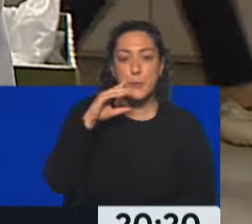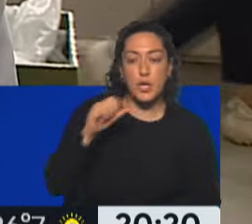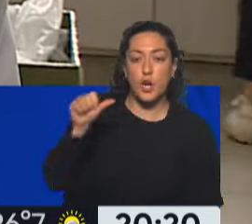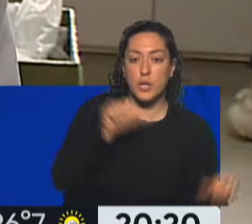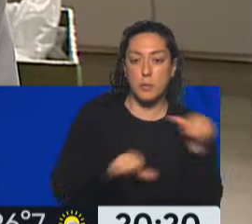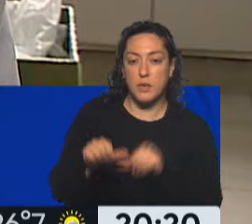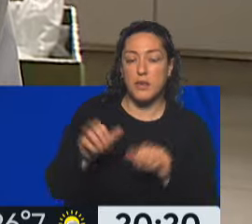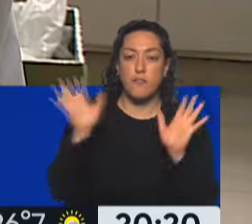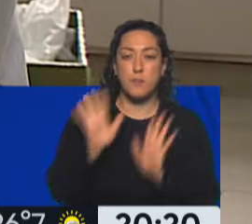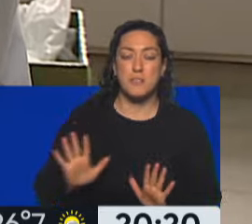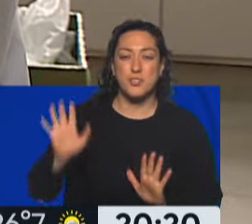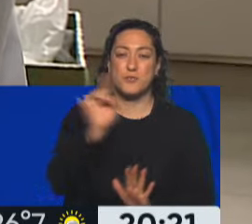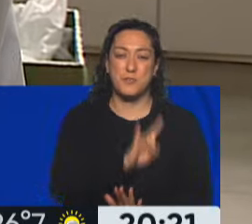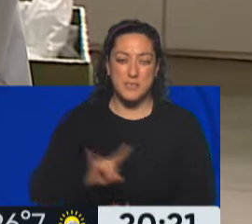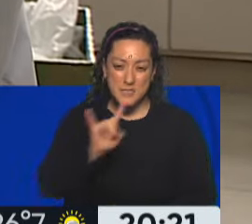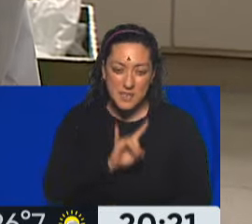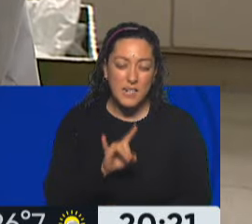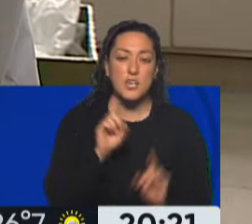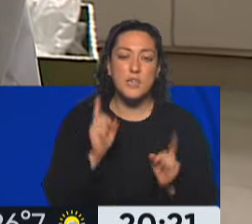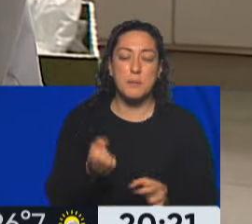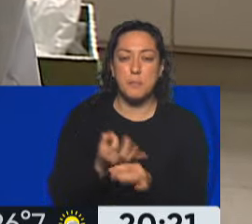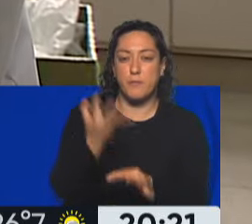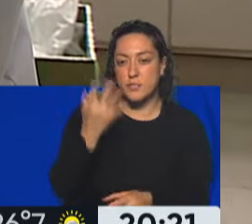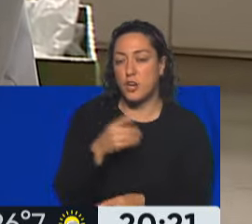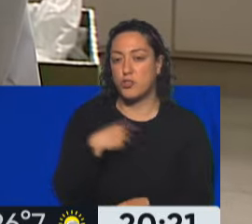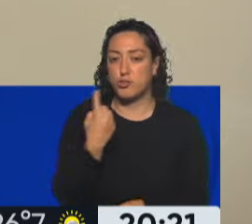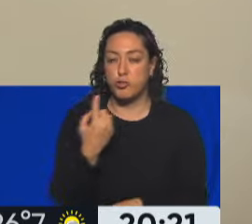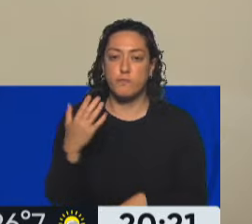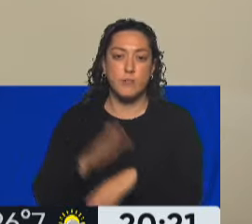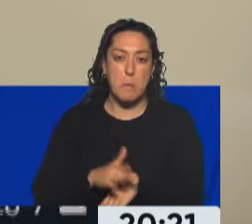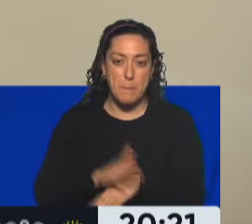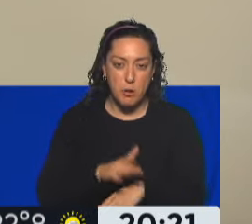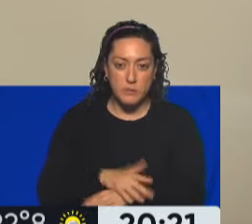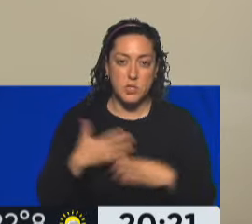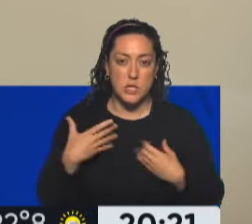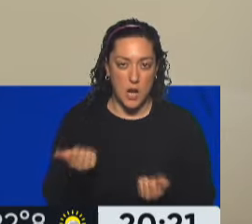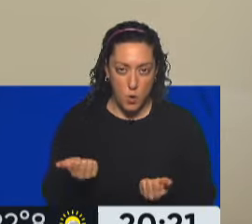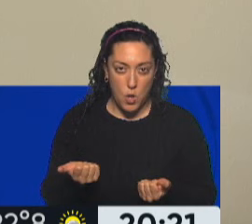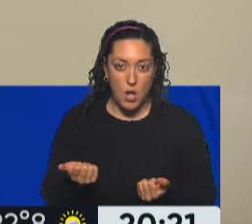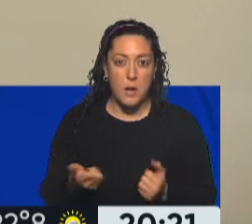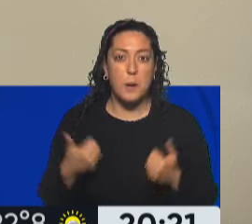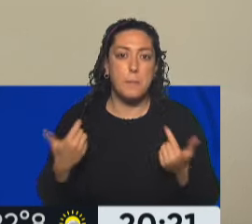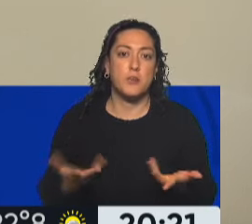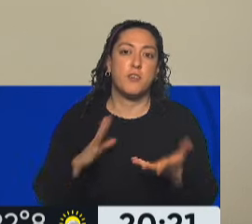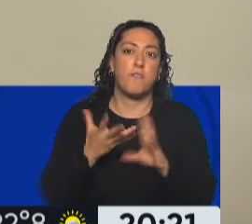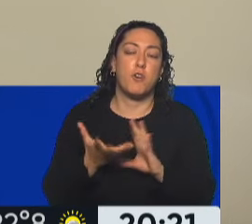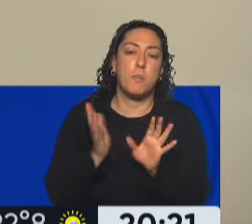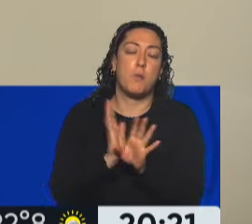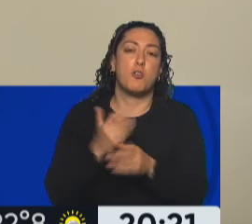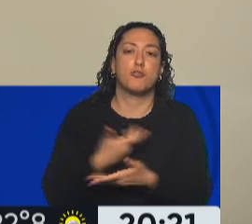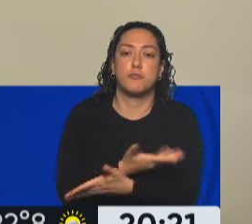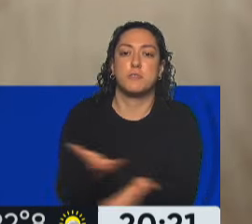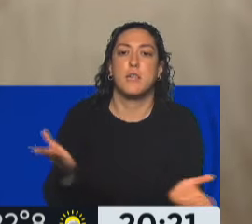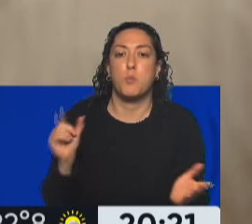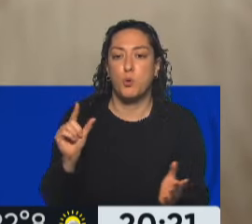nuestra formación académica como desde nuestro desempeño profesional tenemos un compromiso con la salud y es nuestra manera de devolverle a la